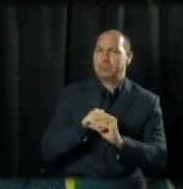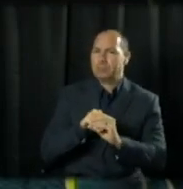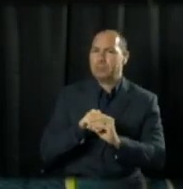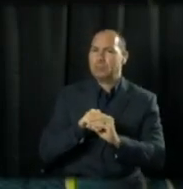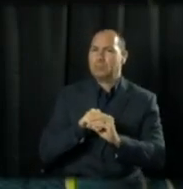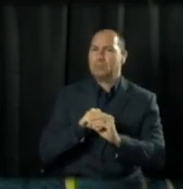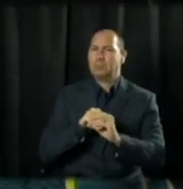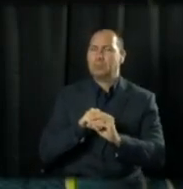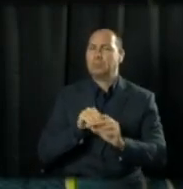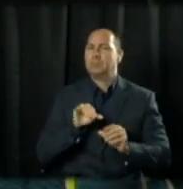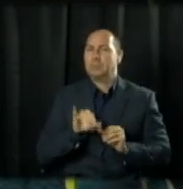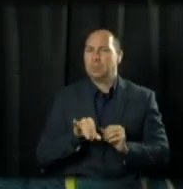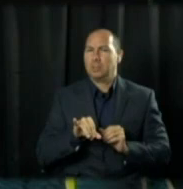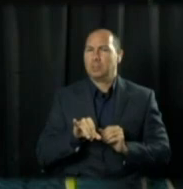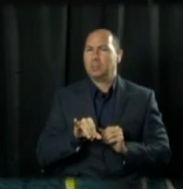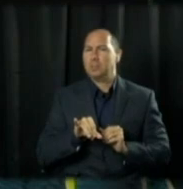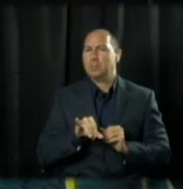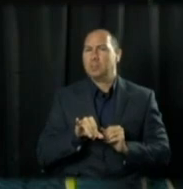posible? ¿Algo viable?